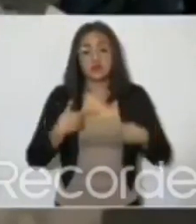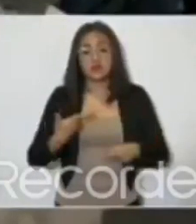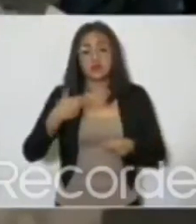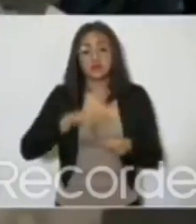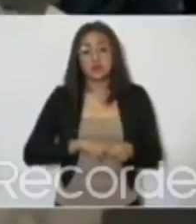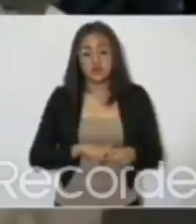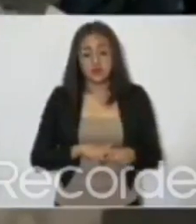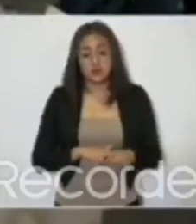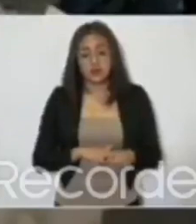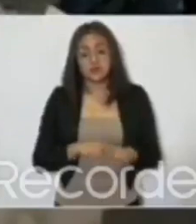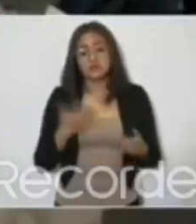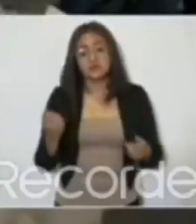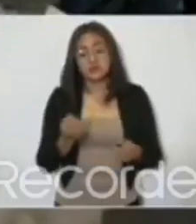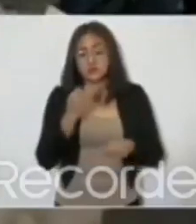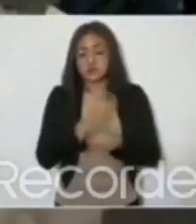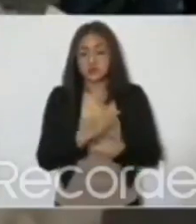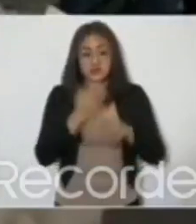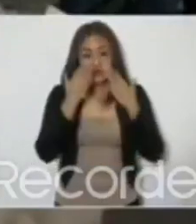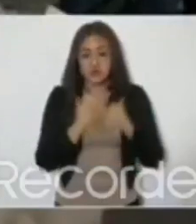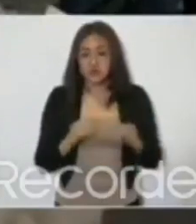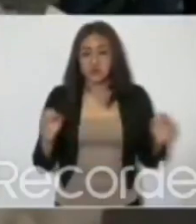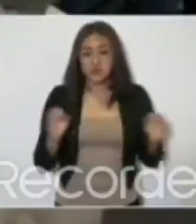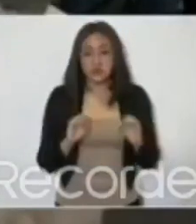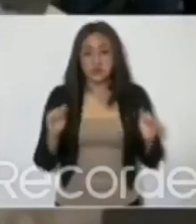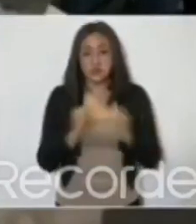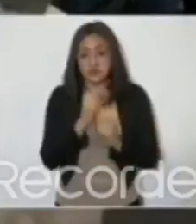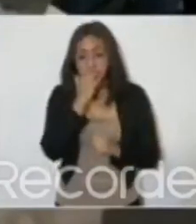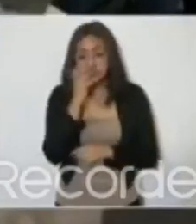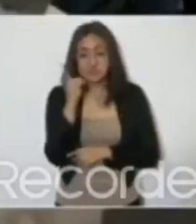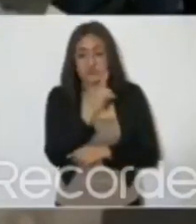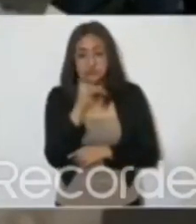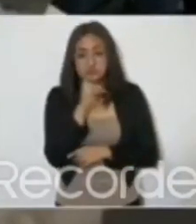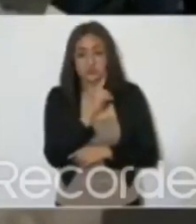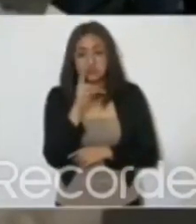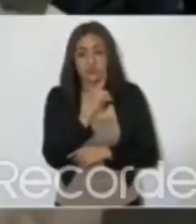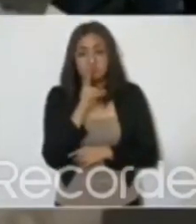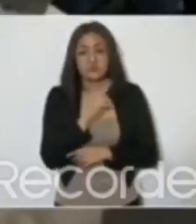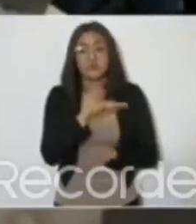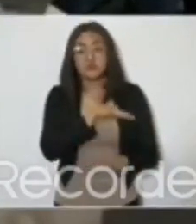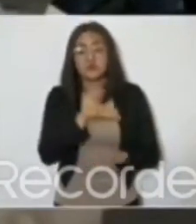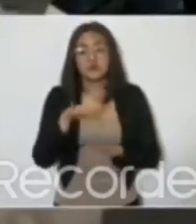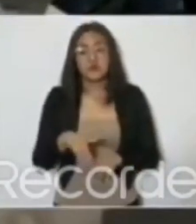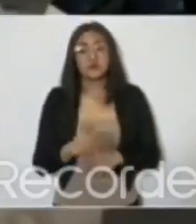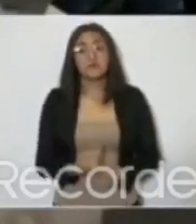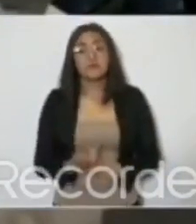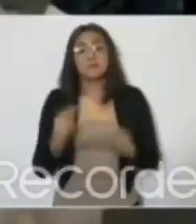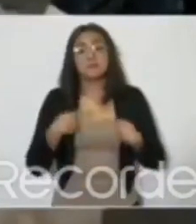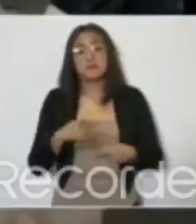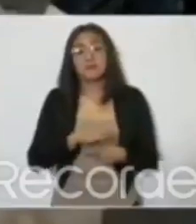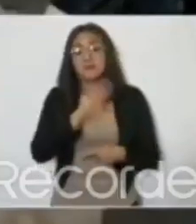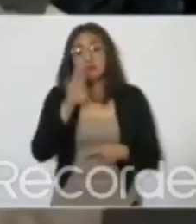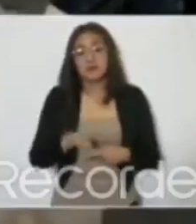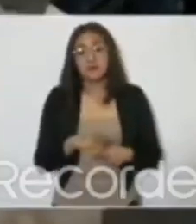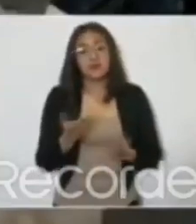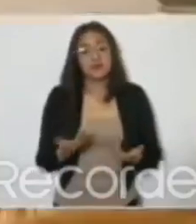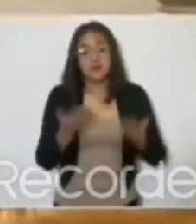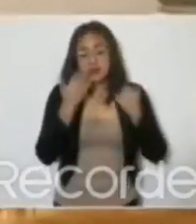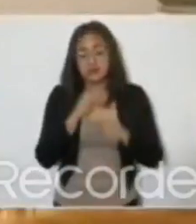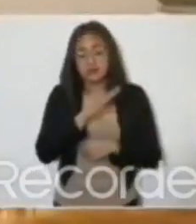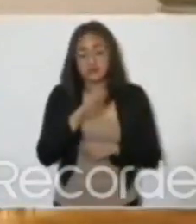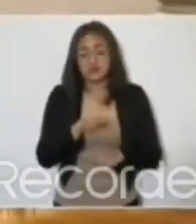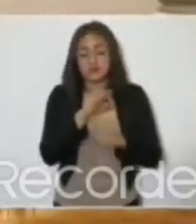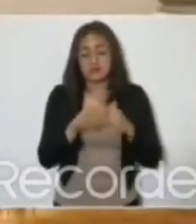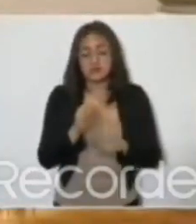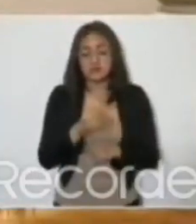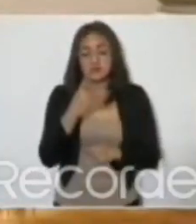hospitalizados afortunadamente ninguno con ventilación mecánica asistida en lo que respecta a las defunciones ninguna disfunción